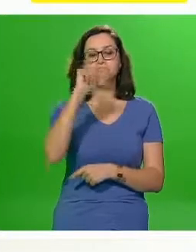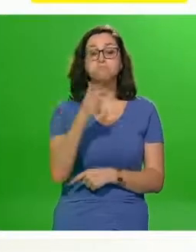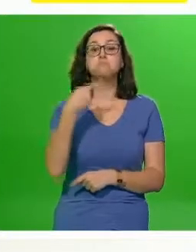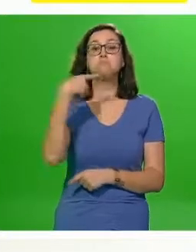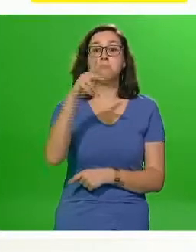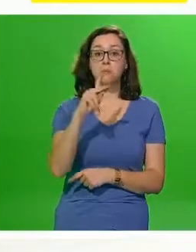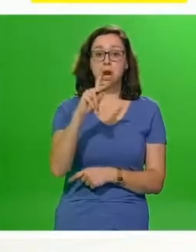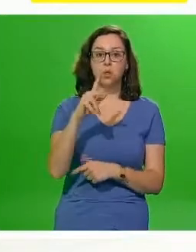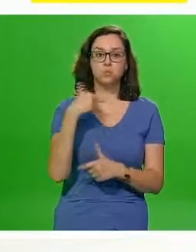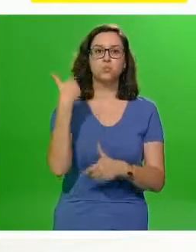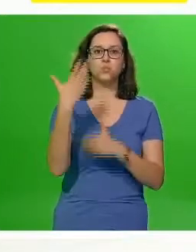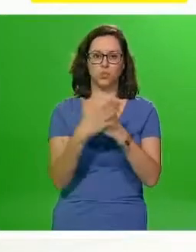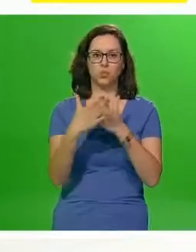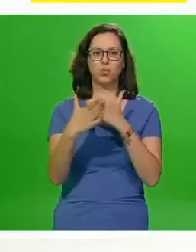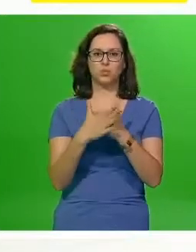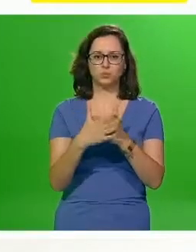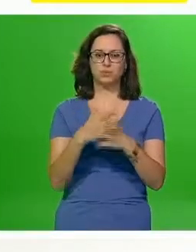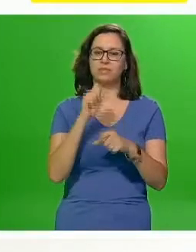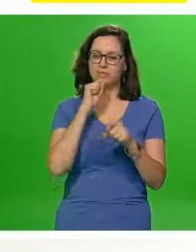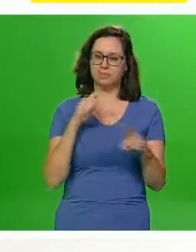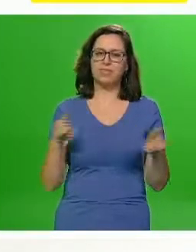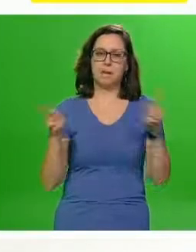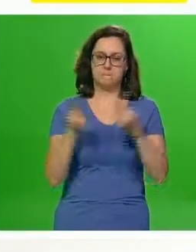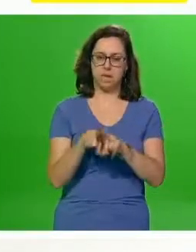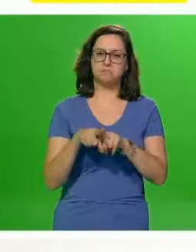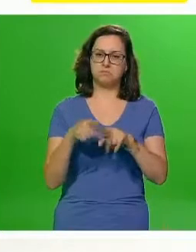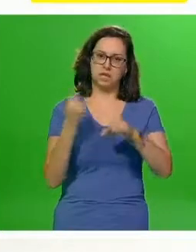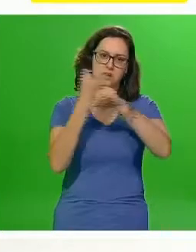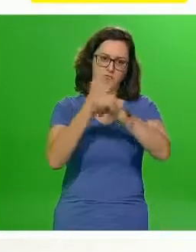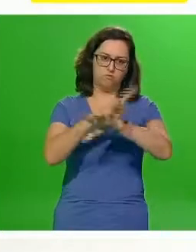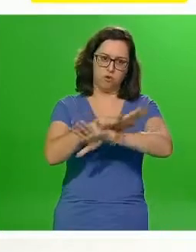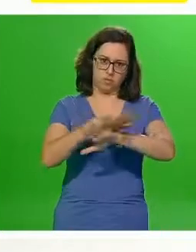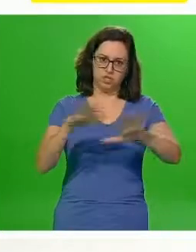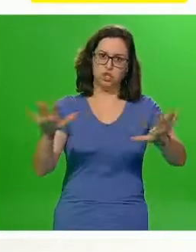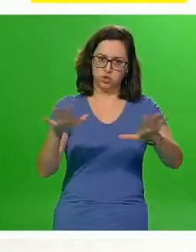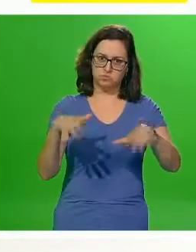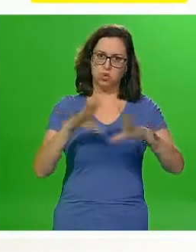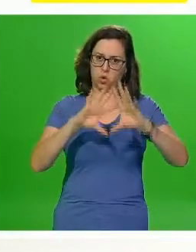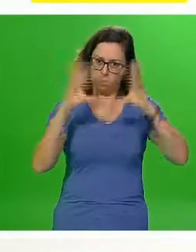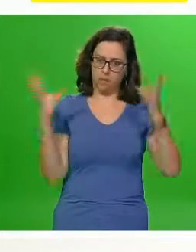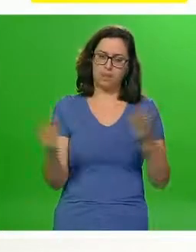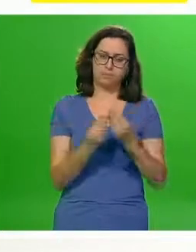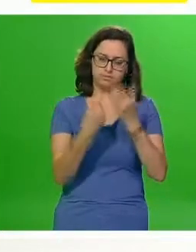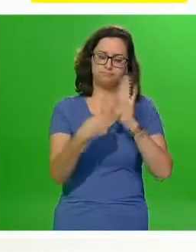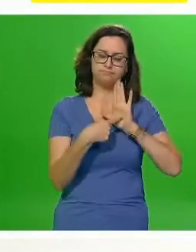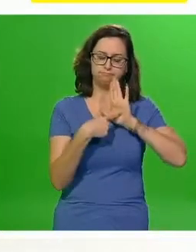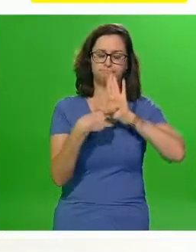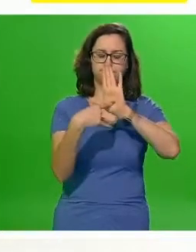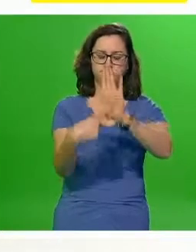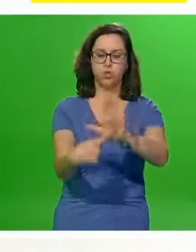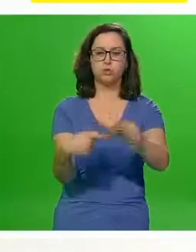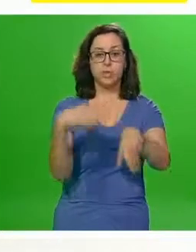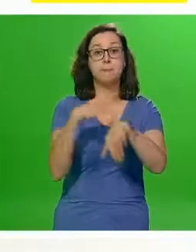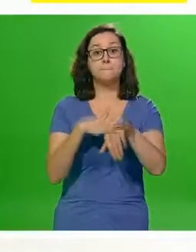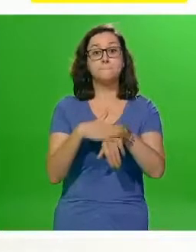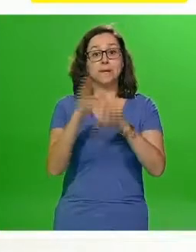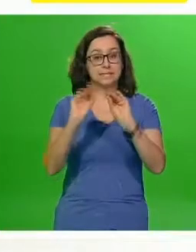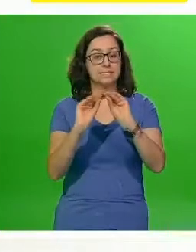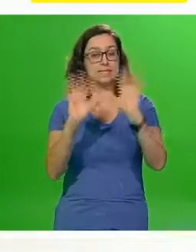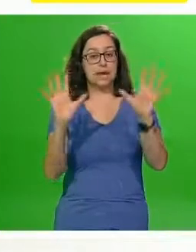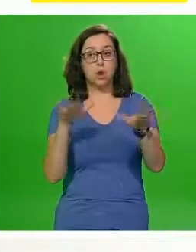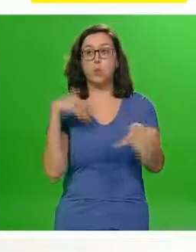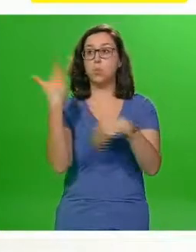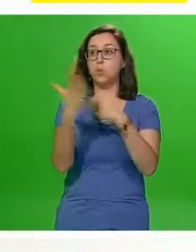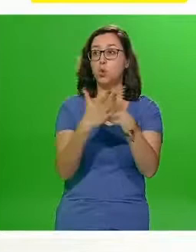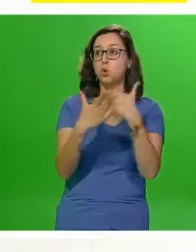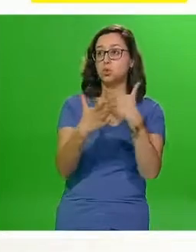algún momento esta dictaminación, ahora que tenemos ya un número mayor de casos, para tener un análisis y presentar en las